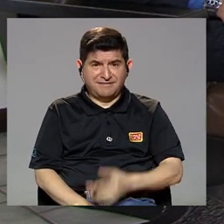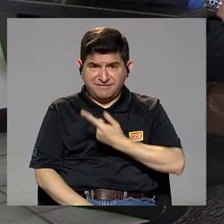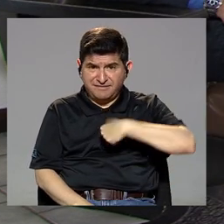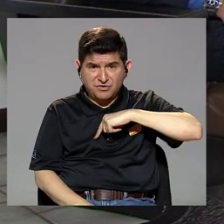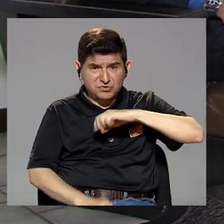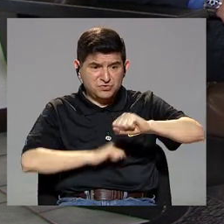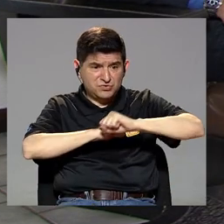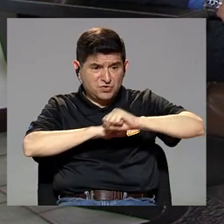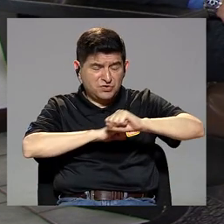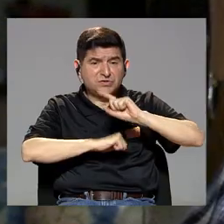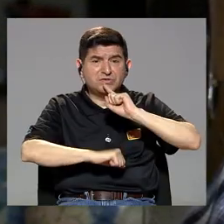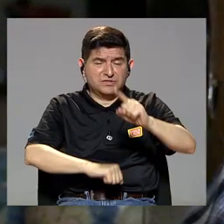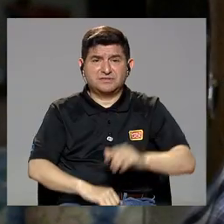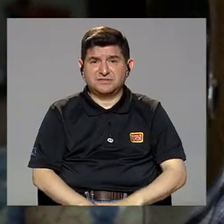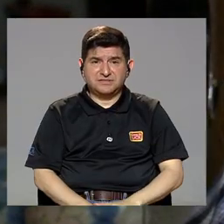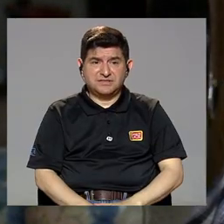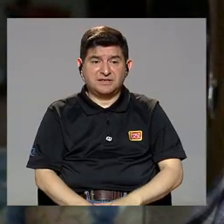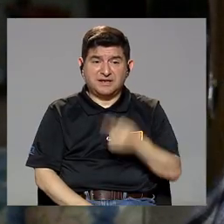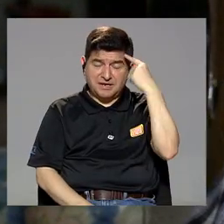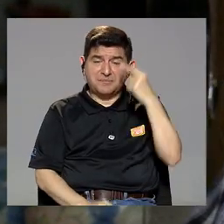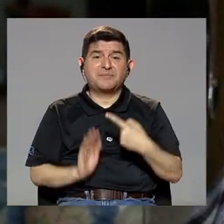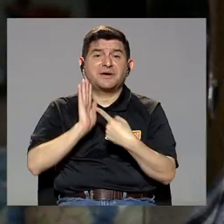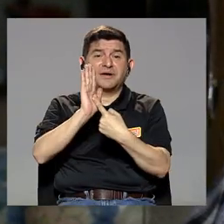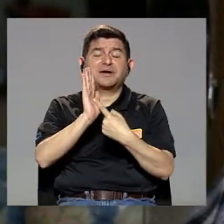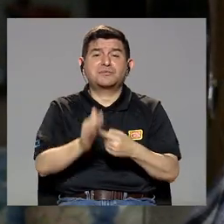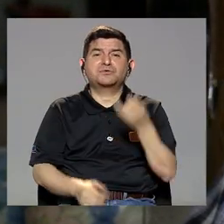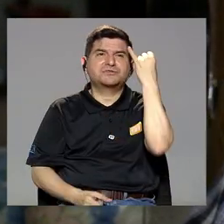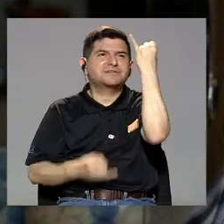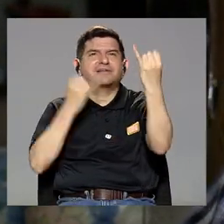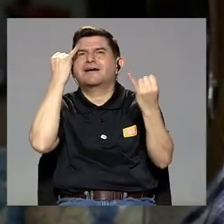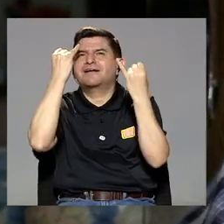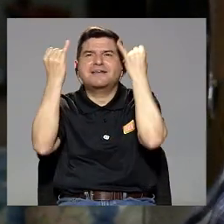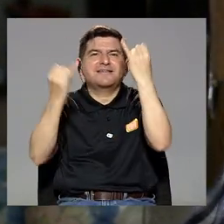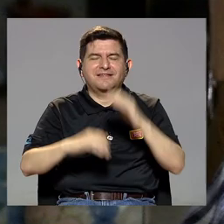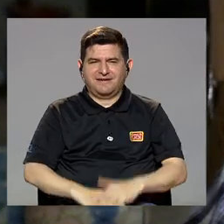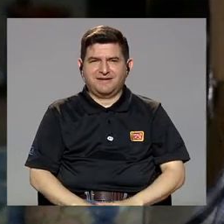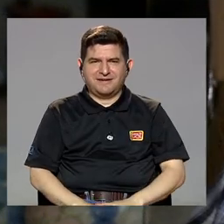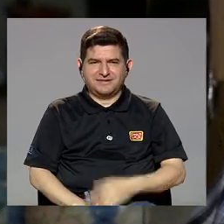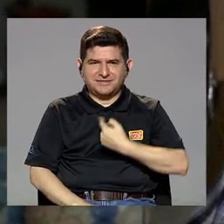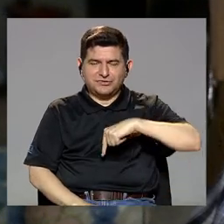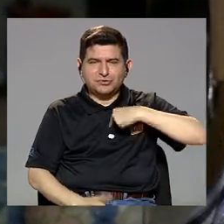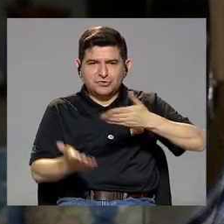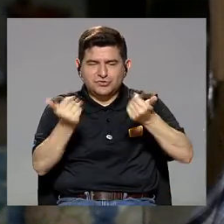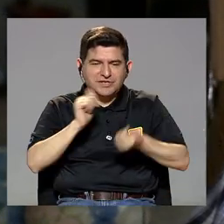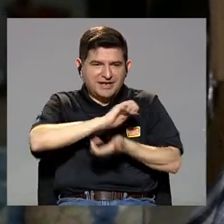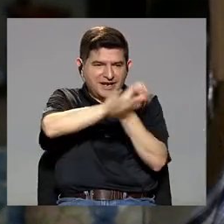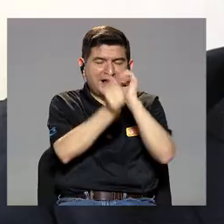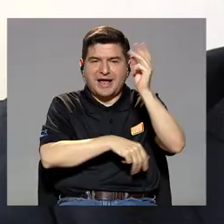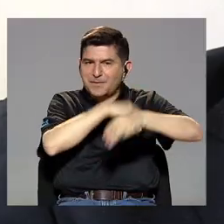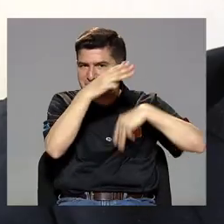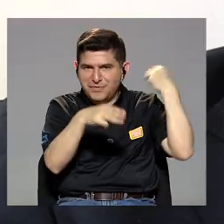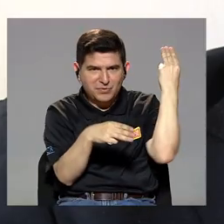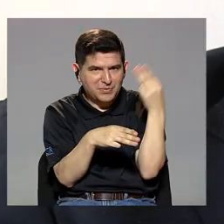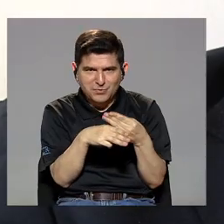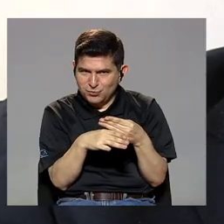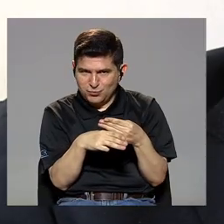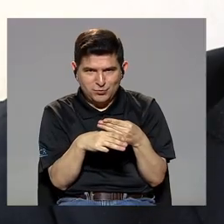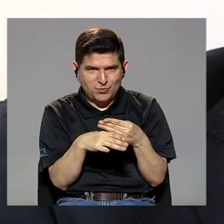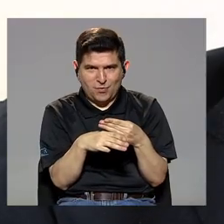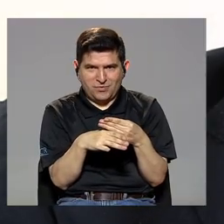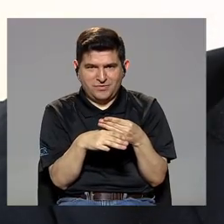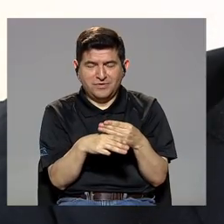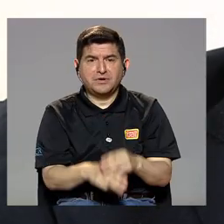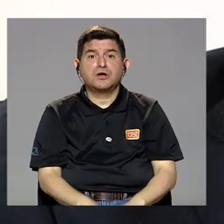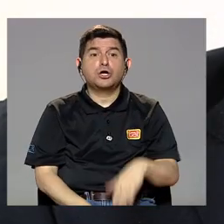la campaña decían que era para dar a conocer nuestras ideas porque nosotros queríamos cambiar el mundo y estábamos